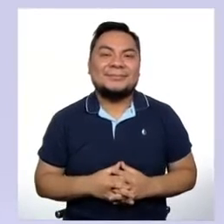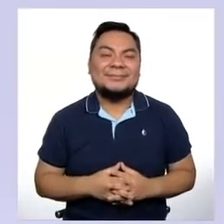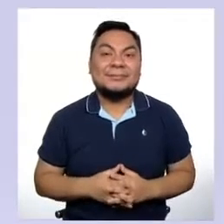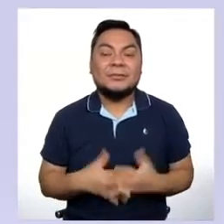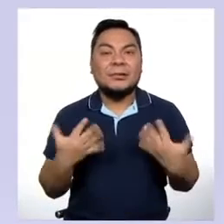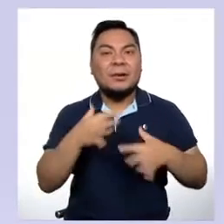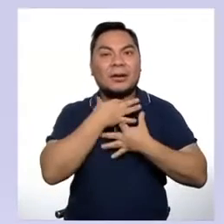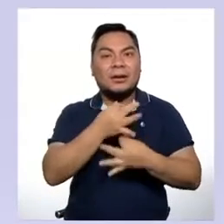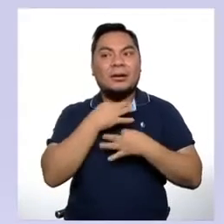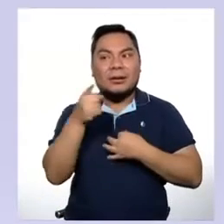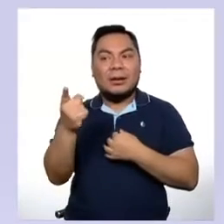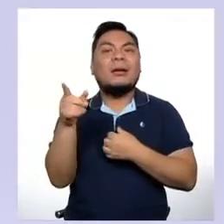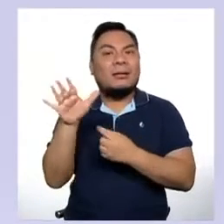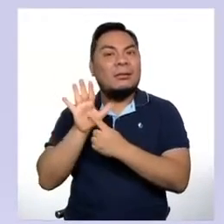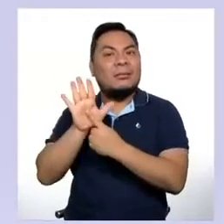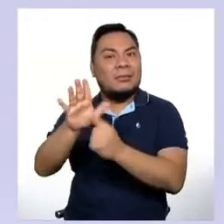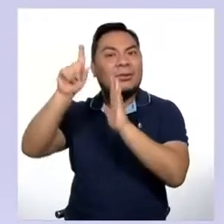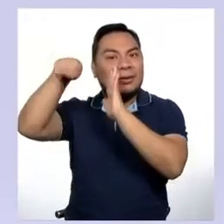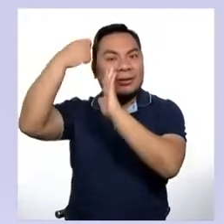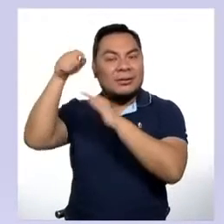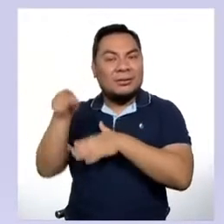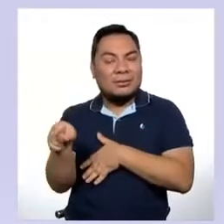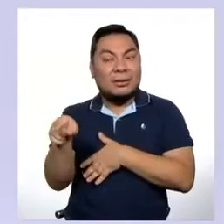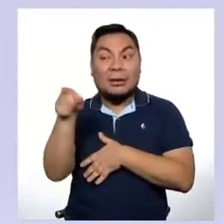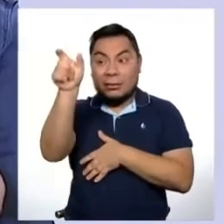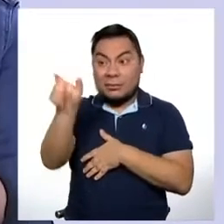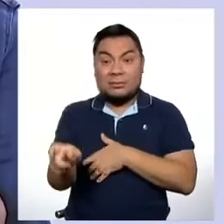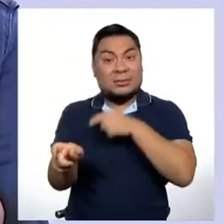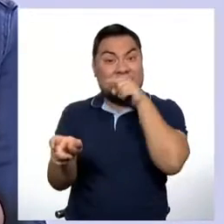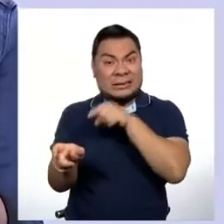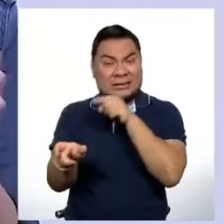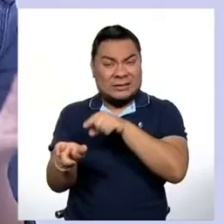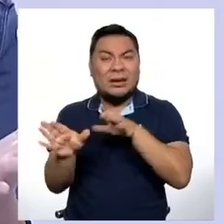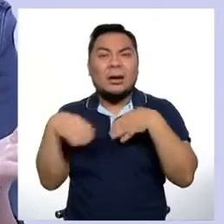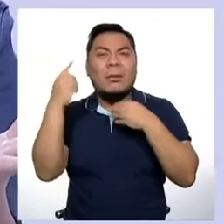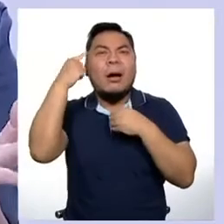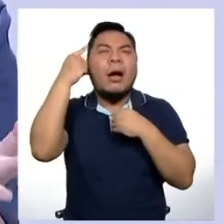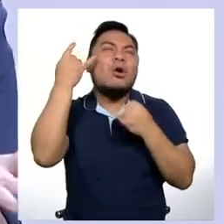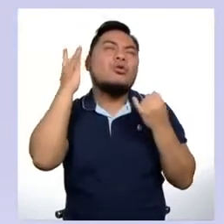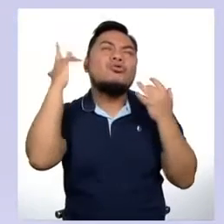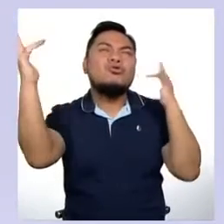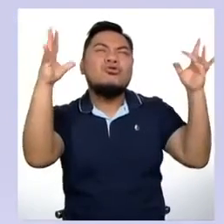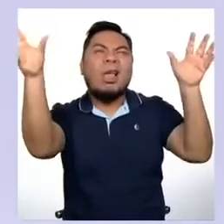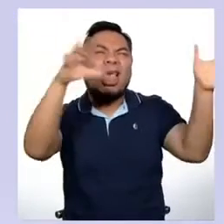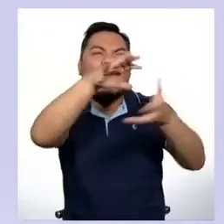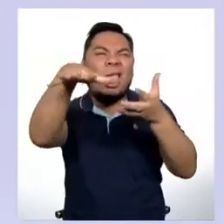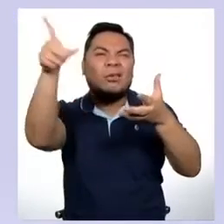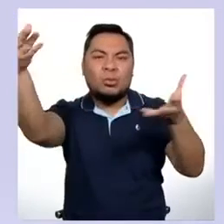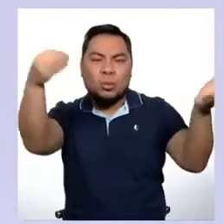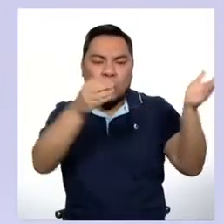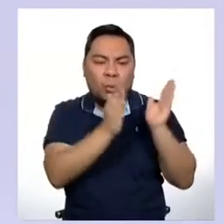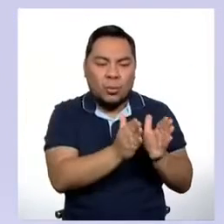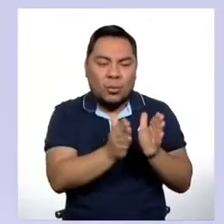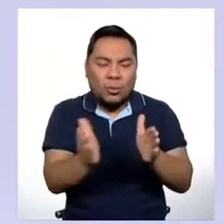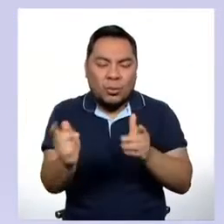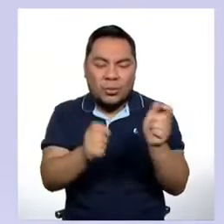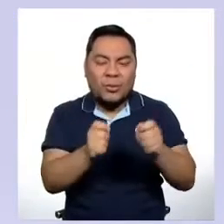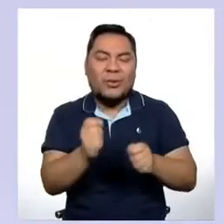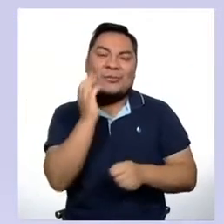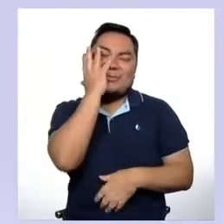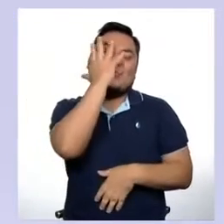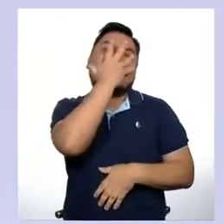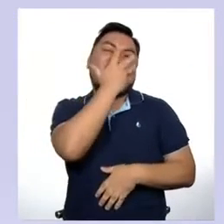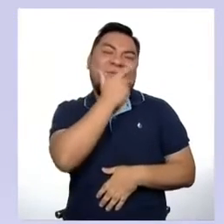¡Yeah! ¡Qué interesante lo que nos muestra el video! El personaje pudo organizar los sonidos y con ellos llegó a crear algo